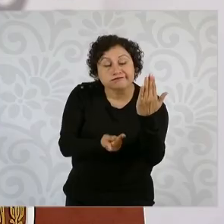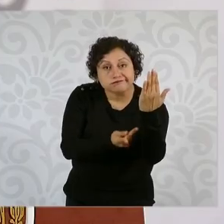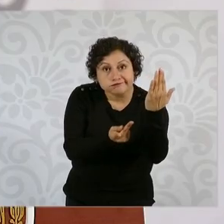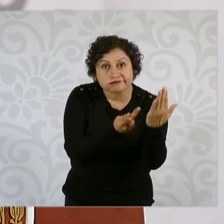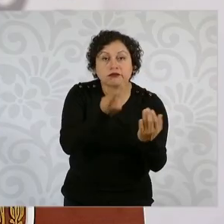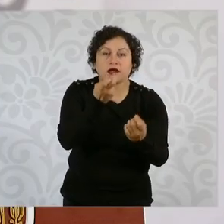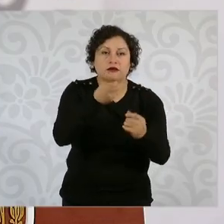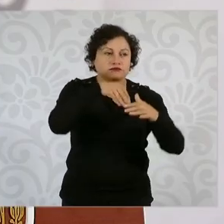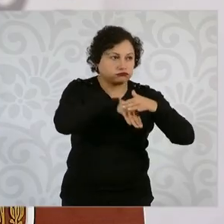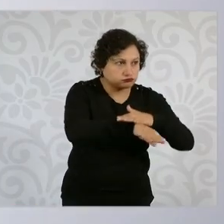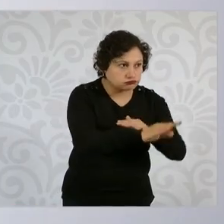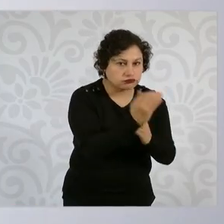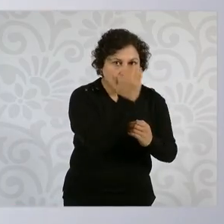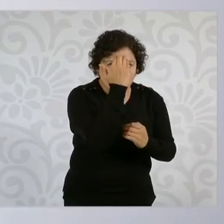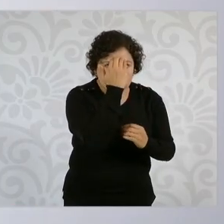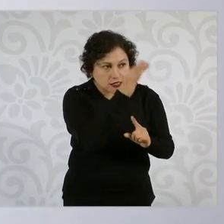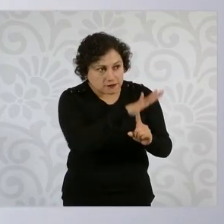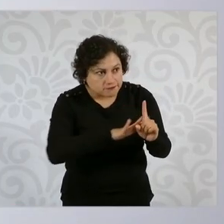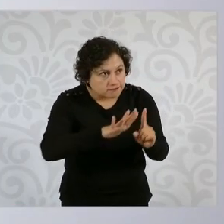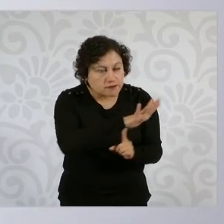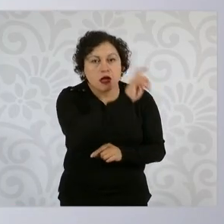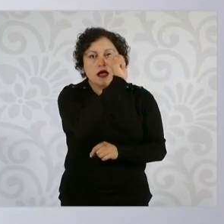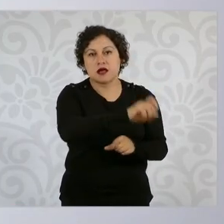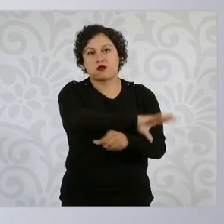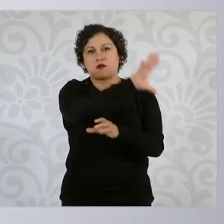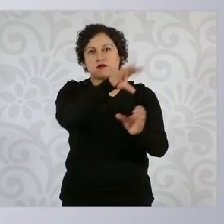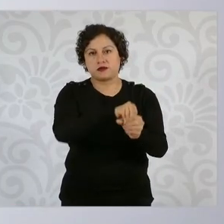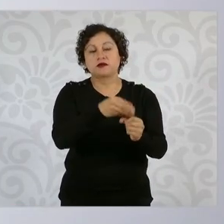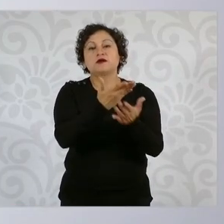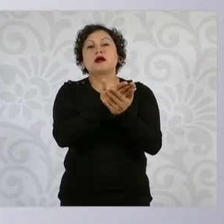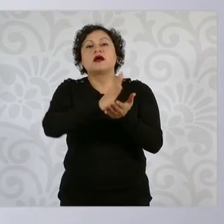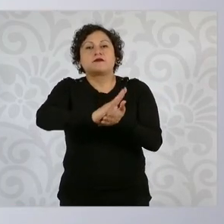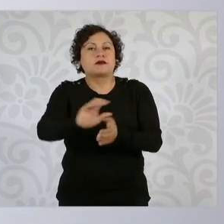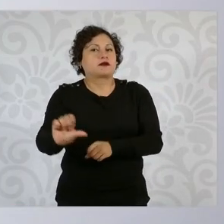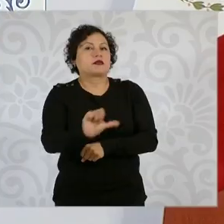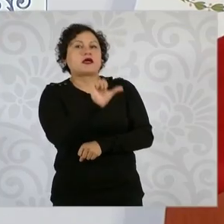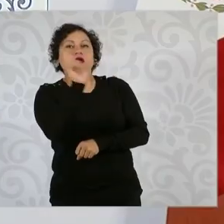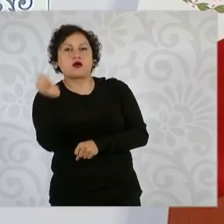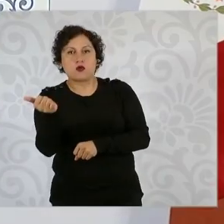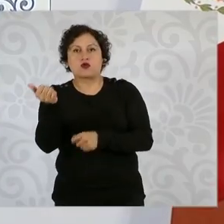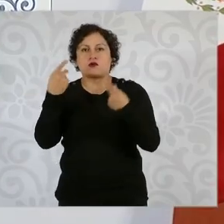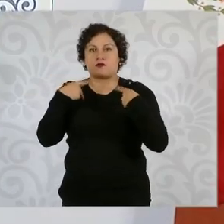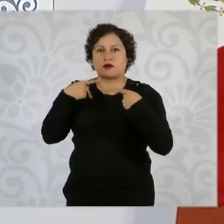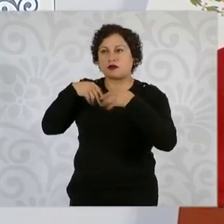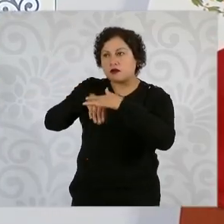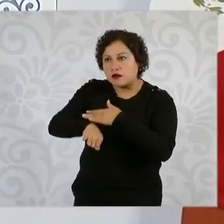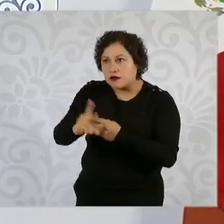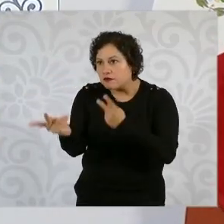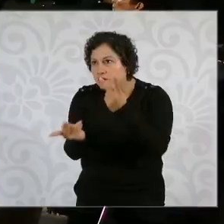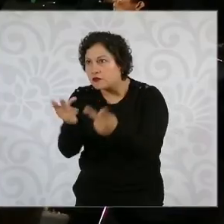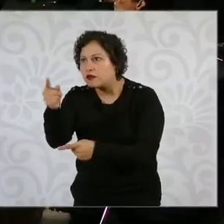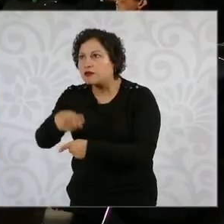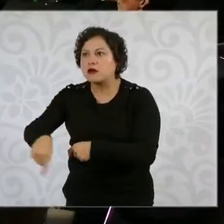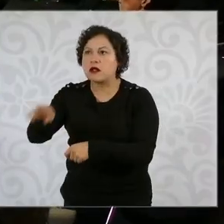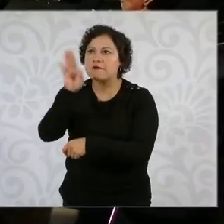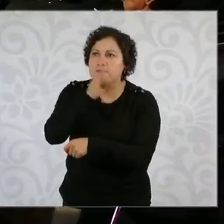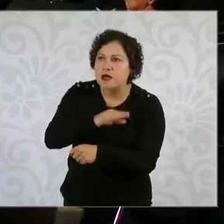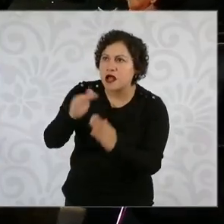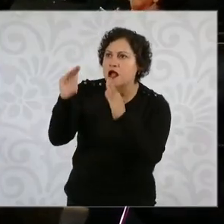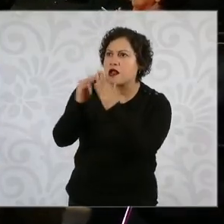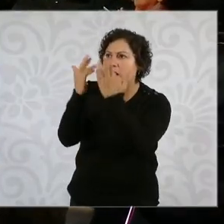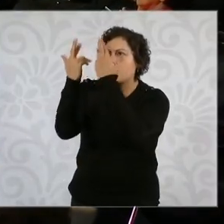salud, además del censo que se está desarrollando para los damnificados del huracán John. Y ya por último, si me permite